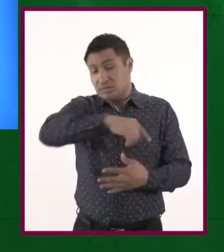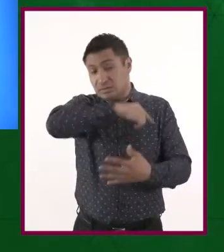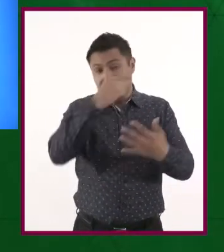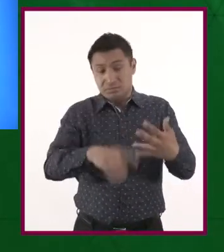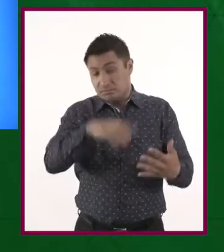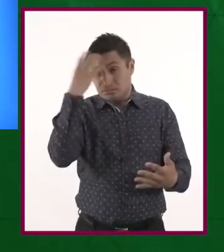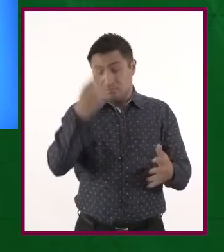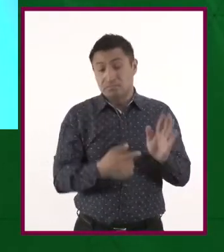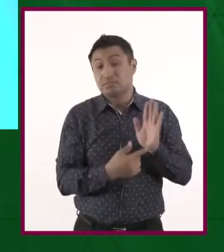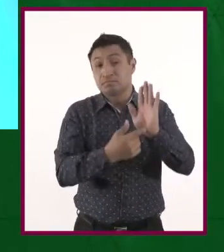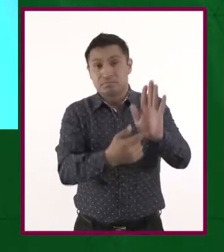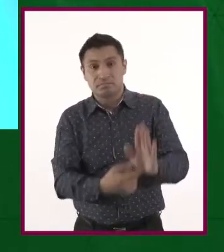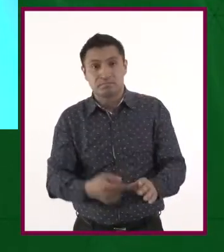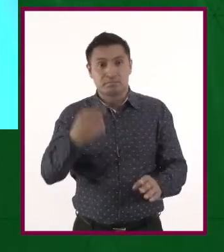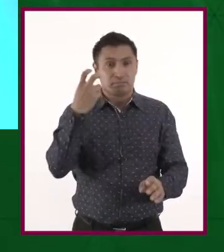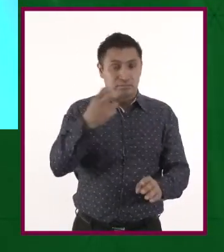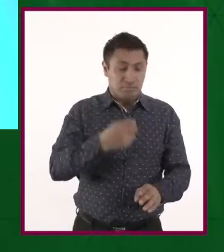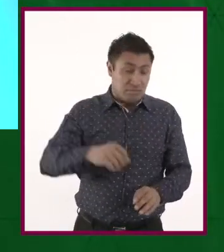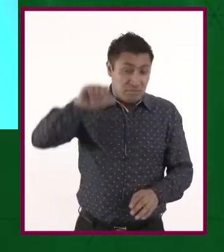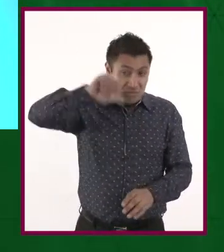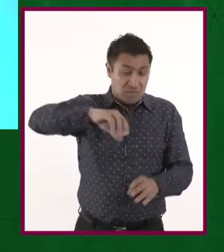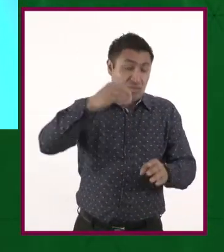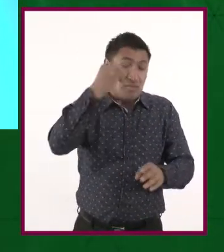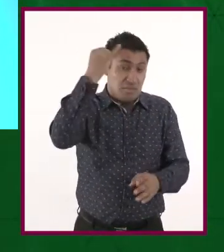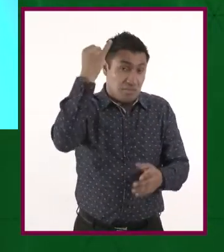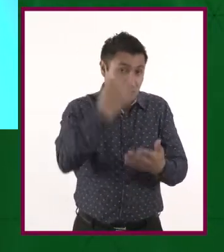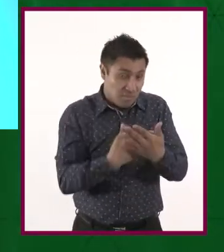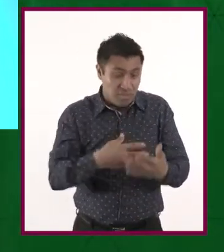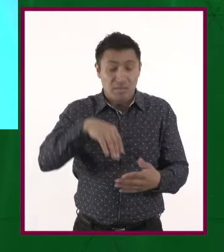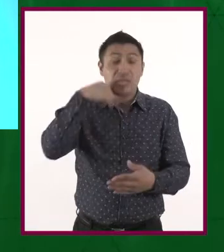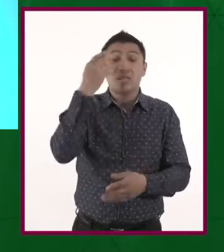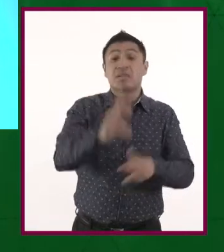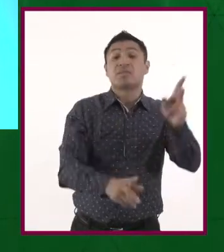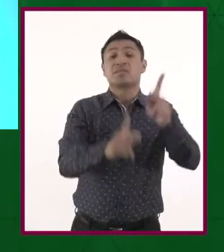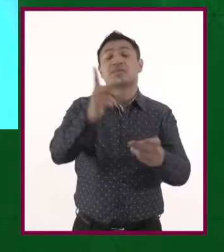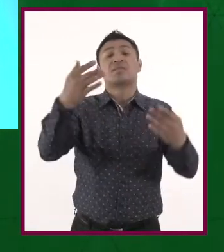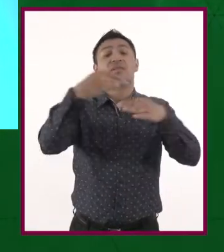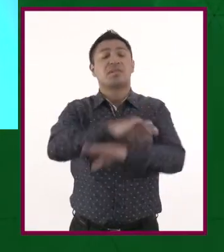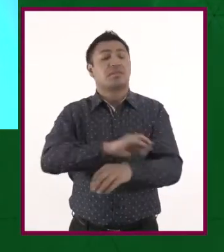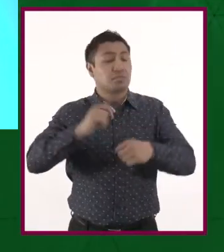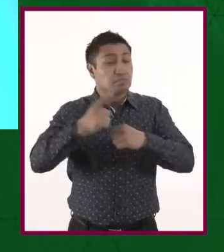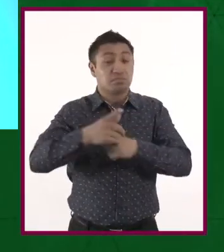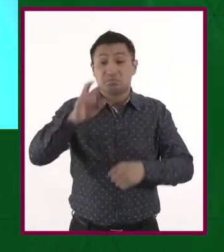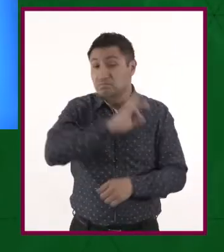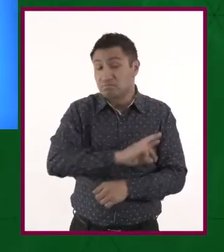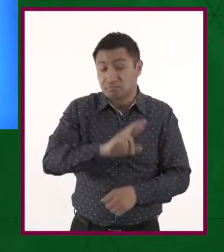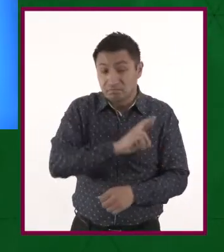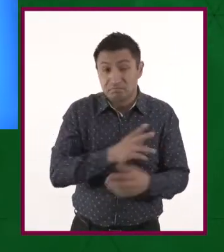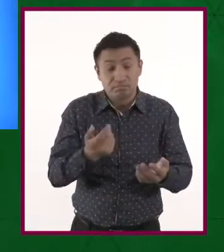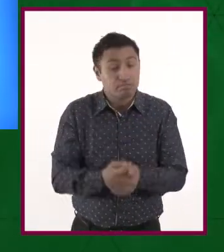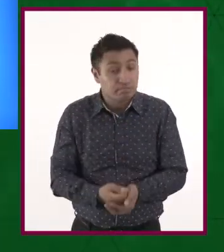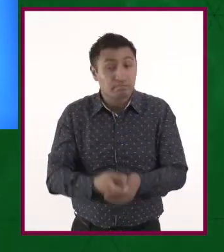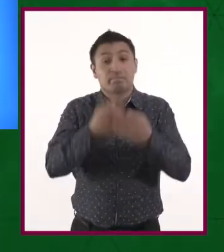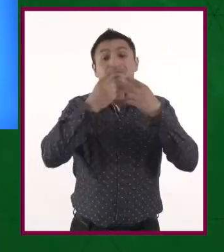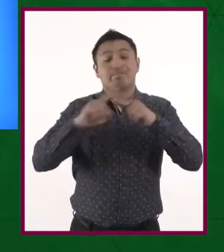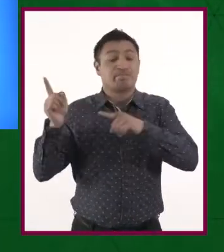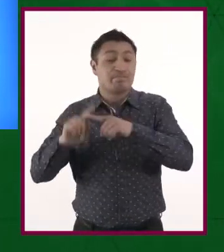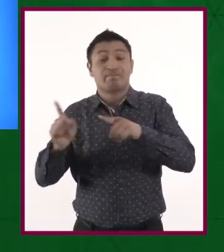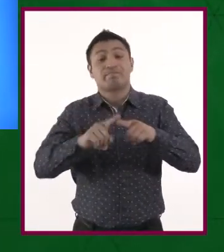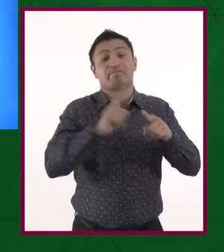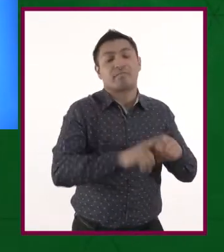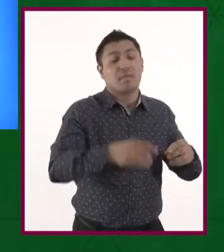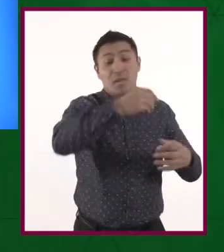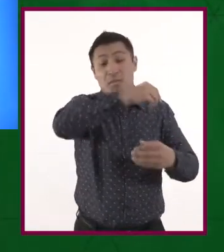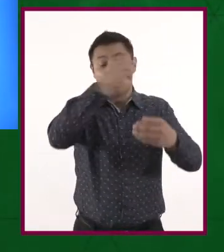que acabas de ver? En esta serie de imágenes queremos hablarte de un punto en particular, la diversidad y variedad